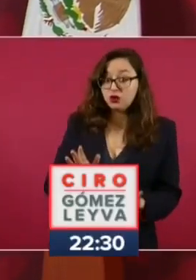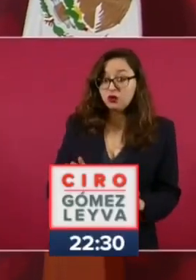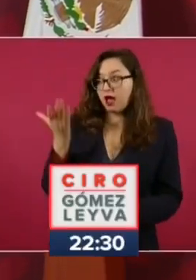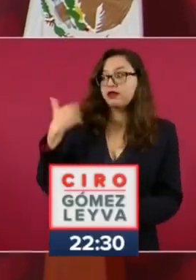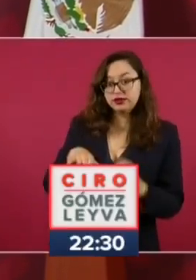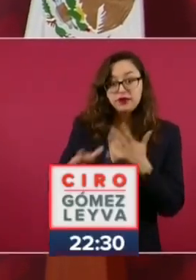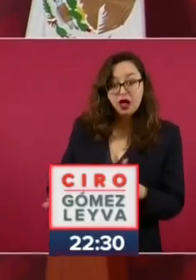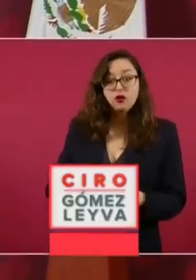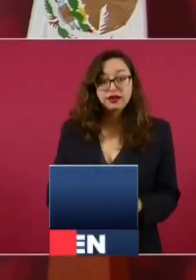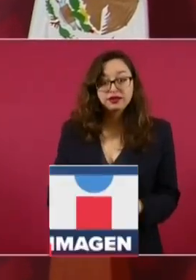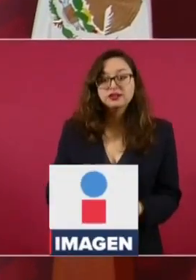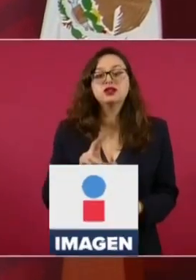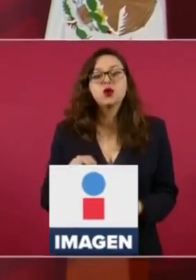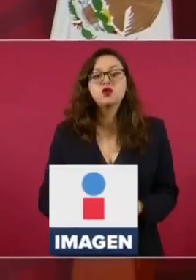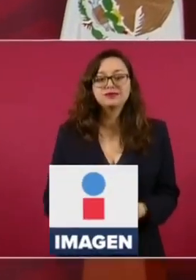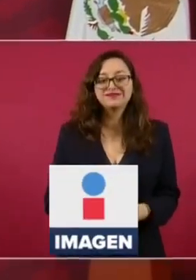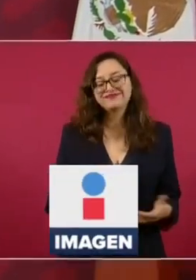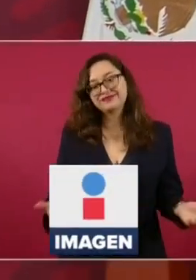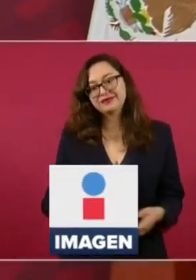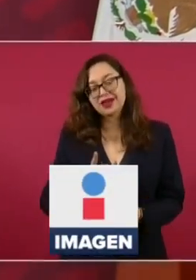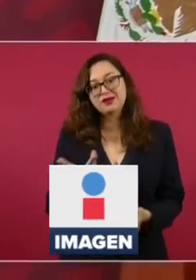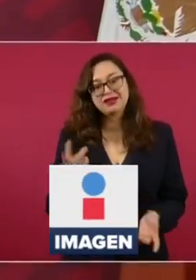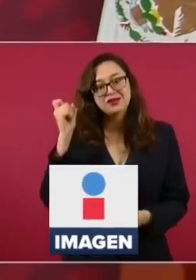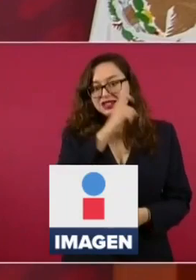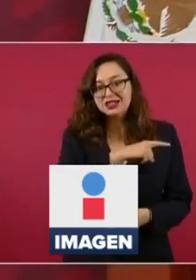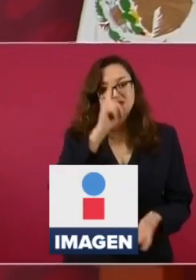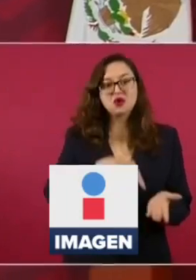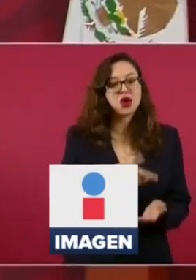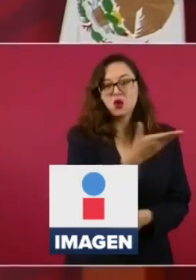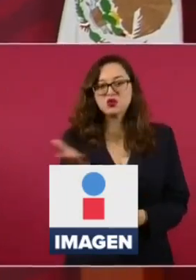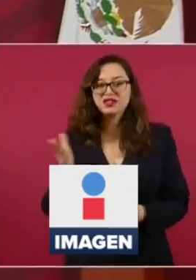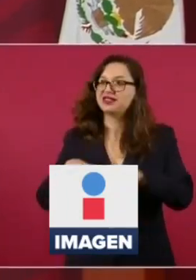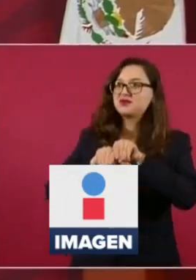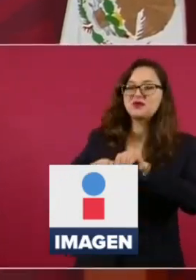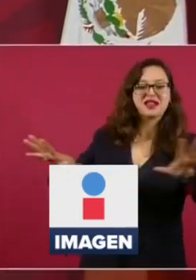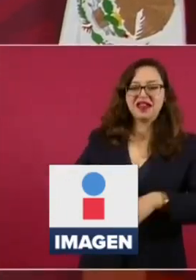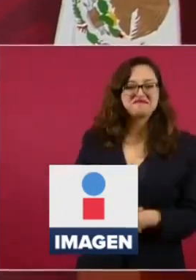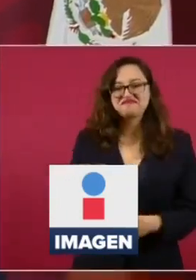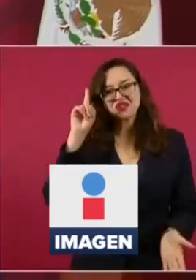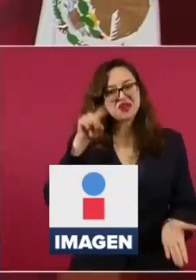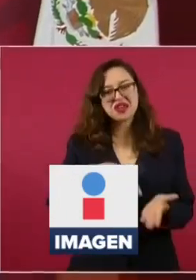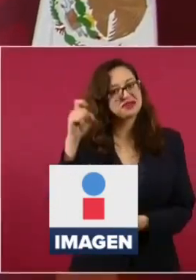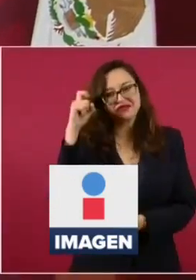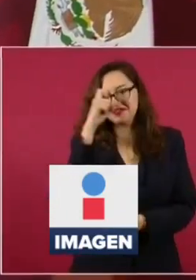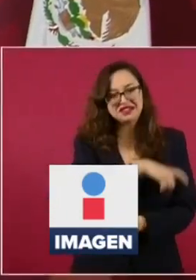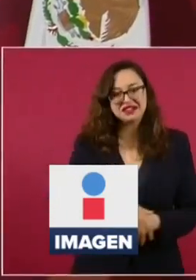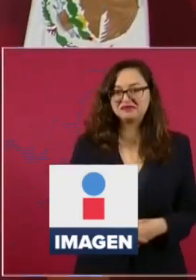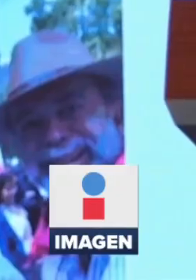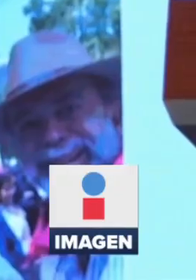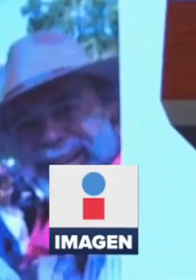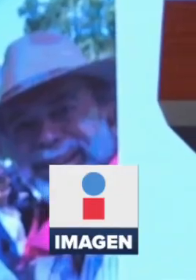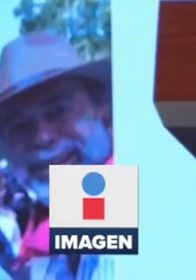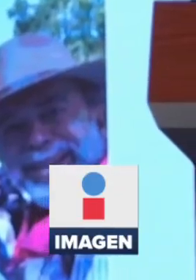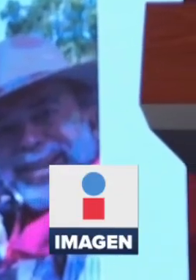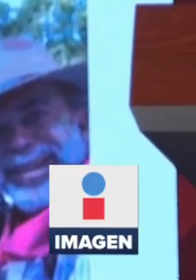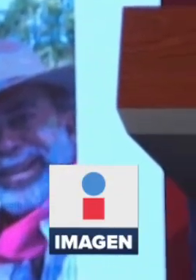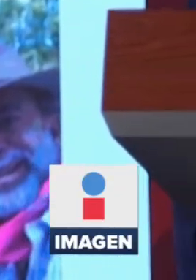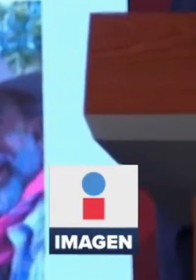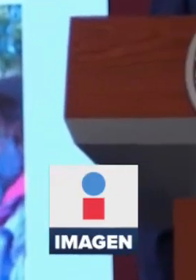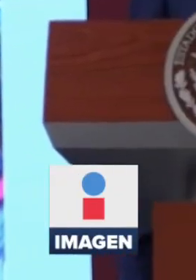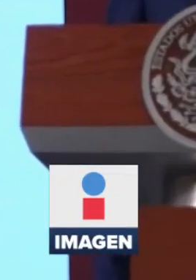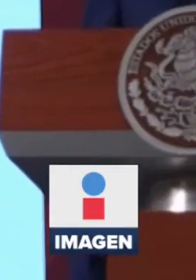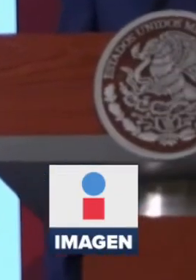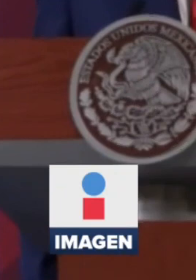asistentes elaborada por la Secretaría de Seguridad Ciudadana. Sí, lista oficial de participantes que se